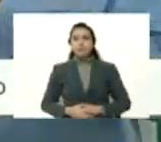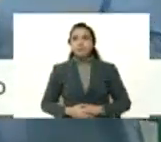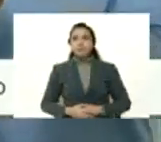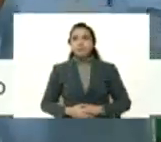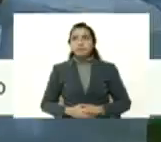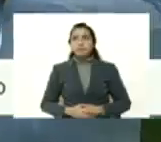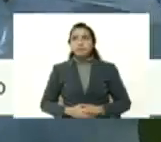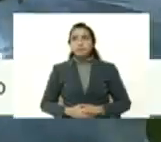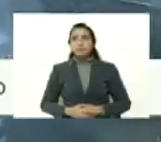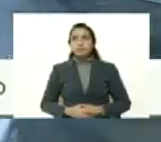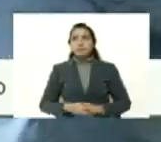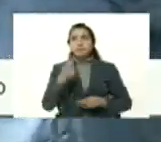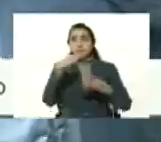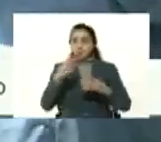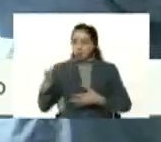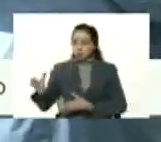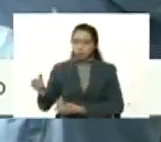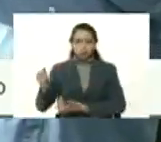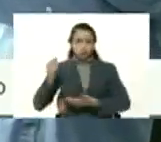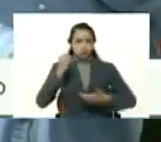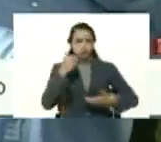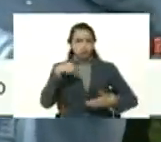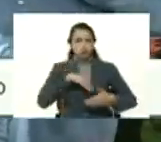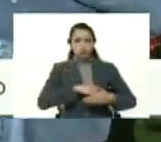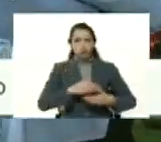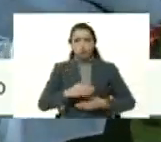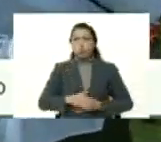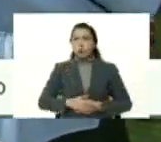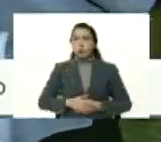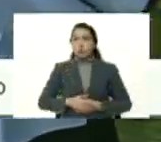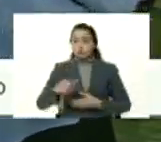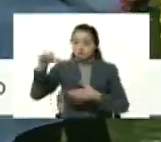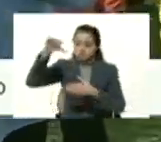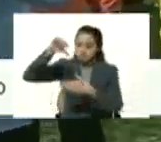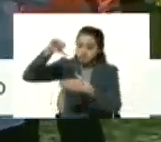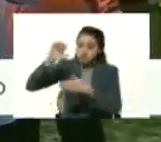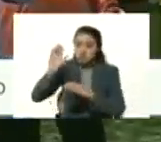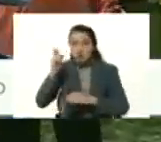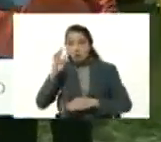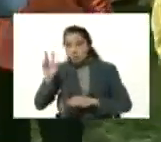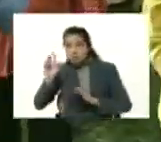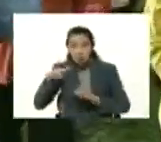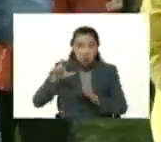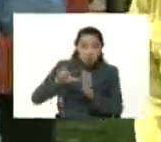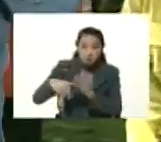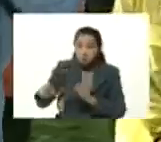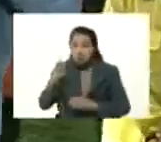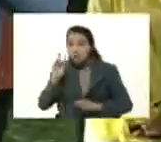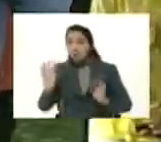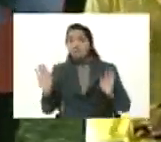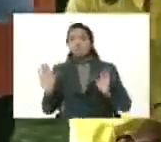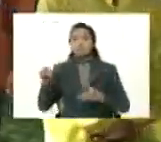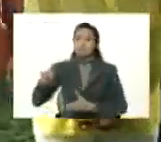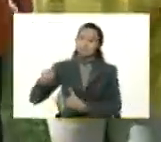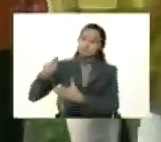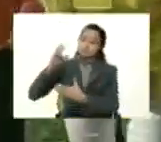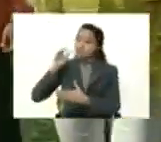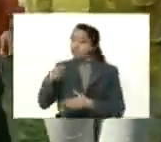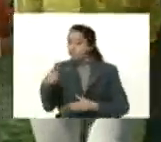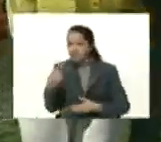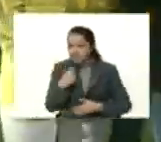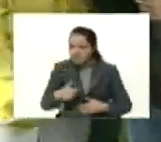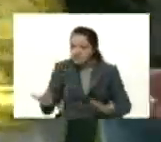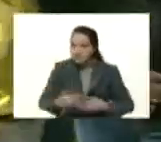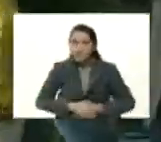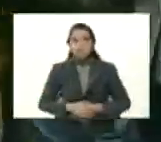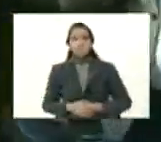los productos me llevo mi botella para preparar, llenarla de algo. Señor, de algo lo llenaré. Ah, ¿qué dice Ricardo